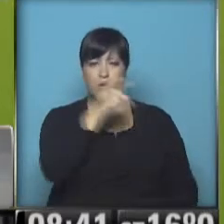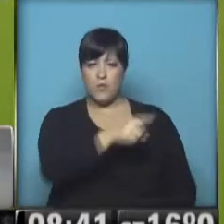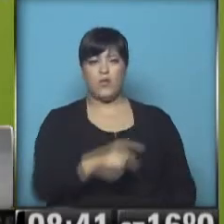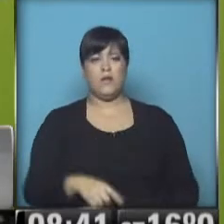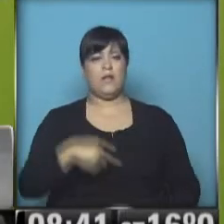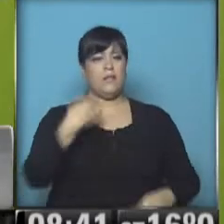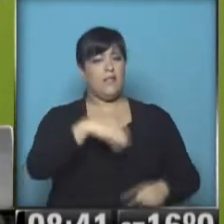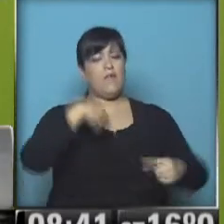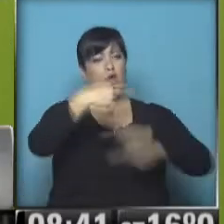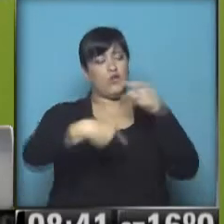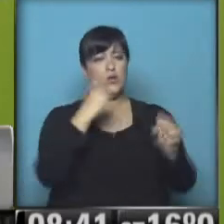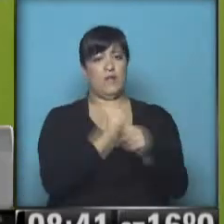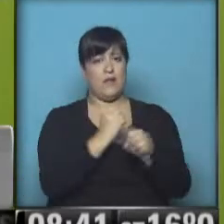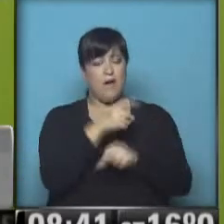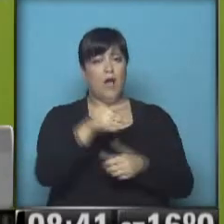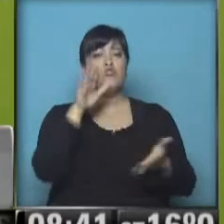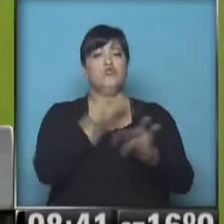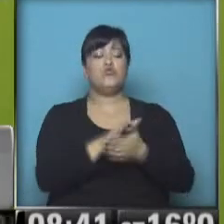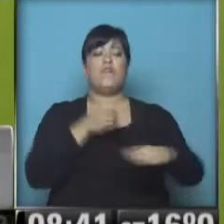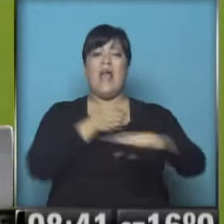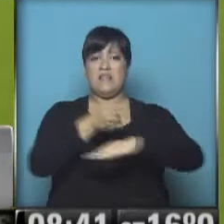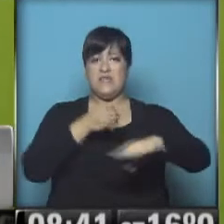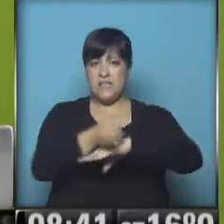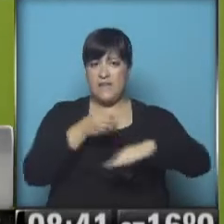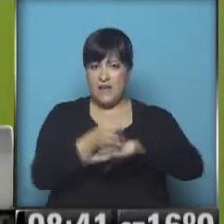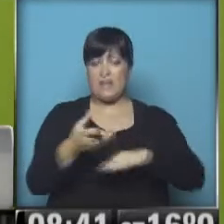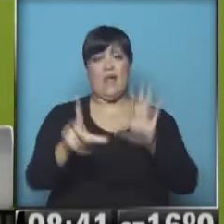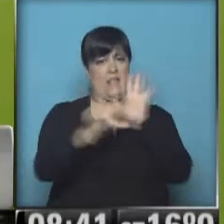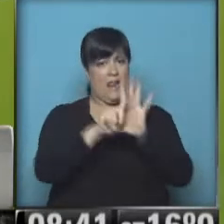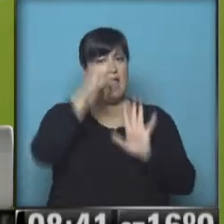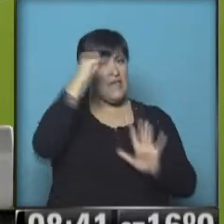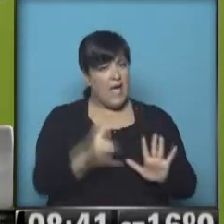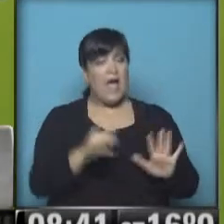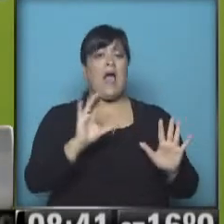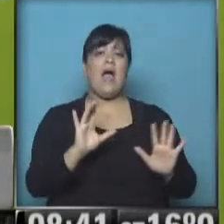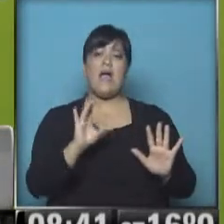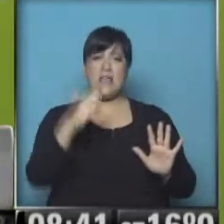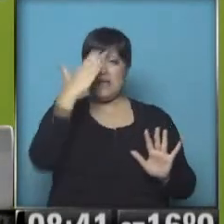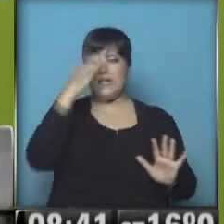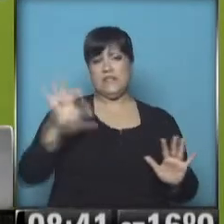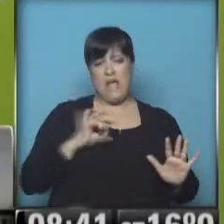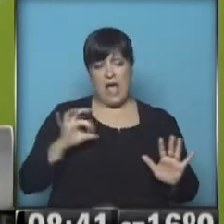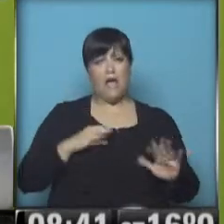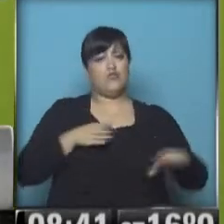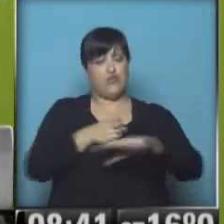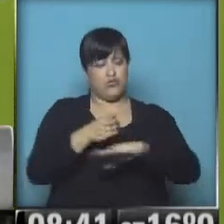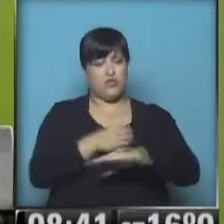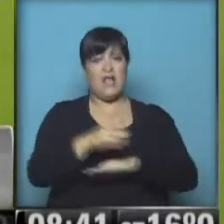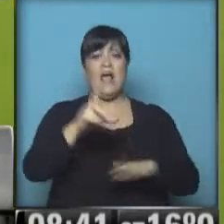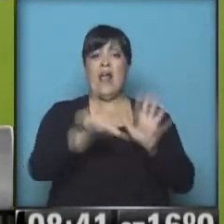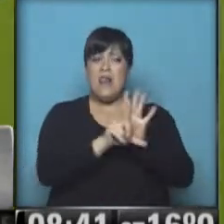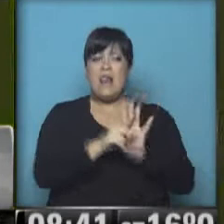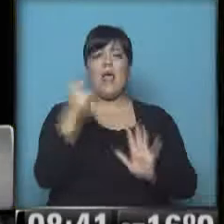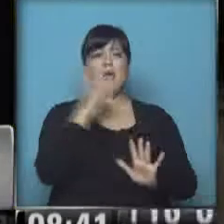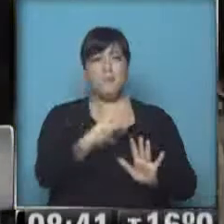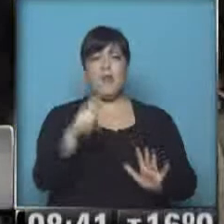trabajando. El tema de accesibilidad, que por más que tengamos una ley que tiene ya casi más de 15 años, tenemos deuda